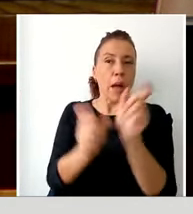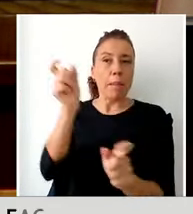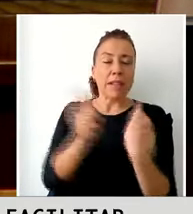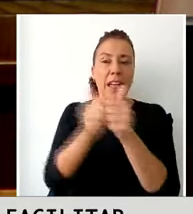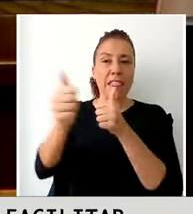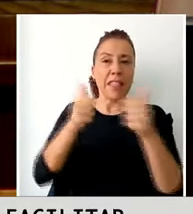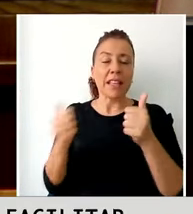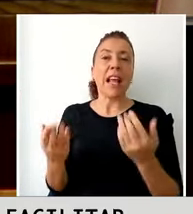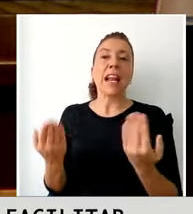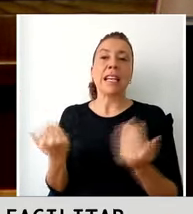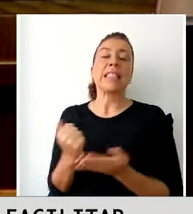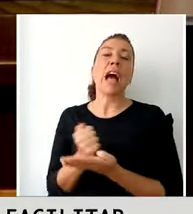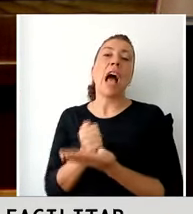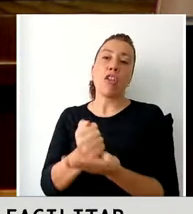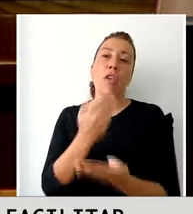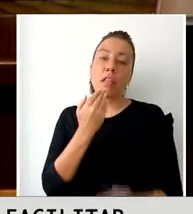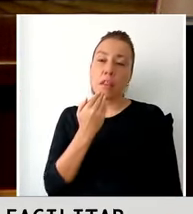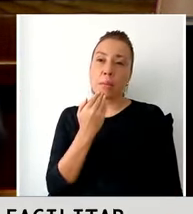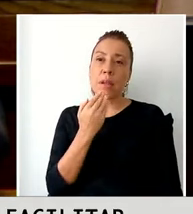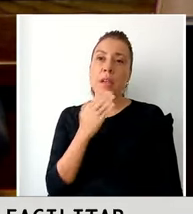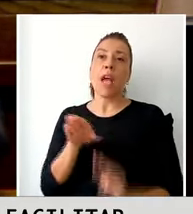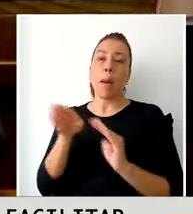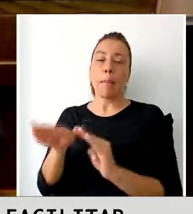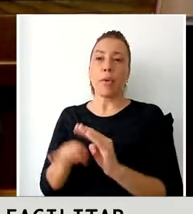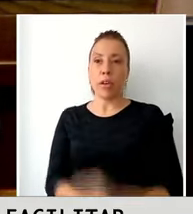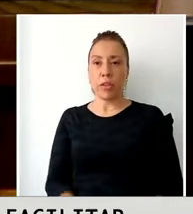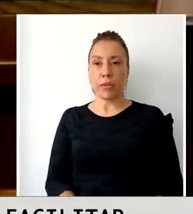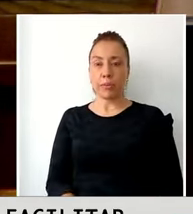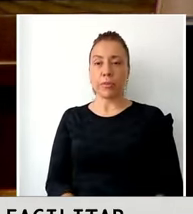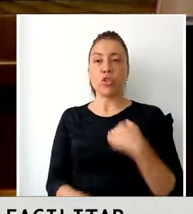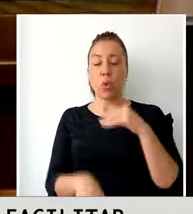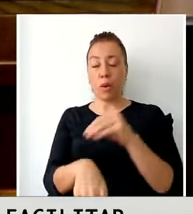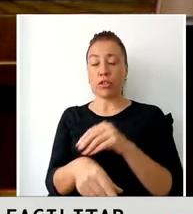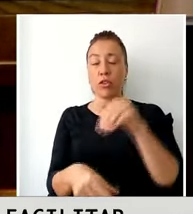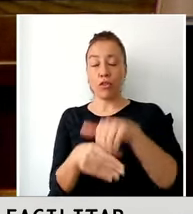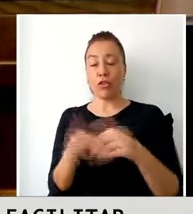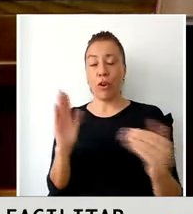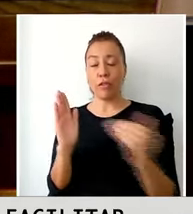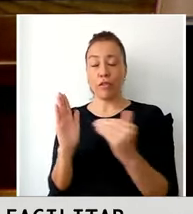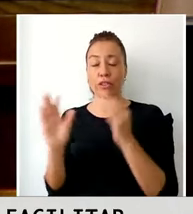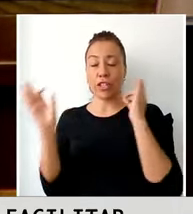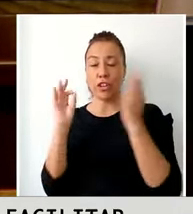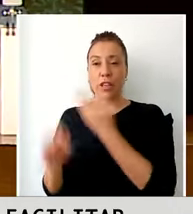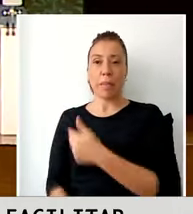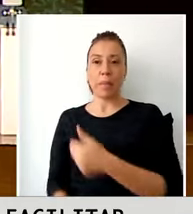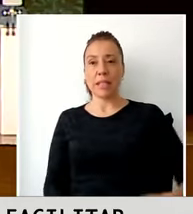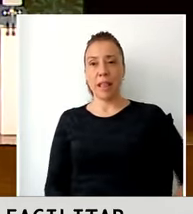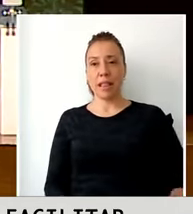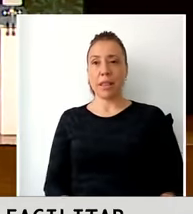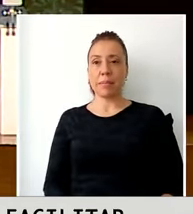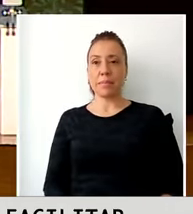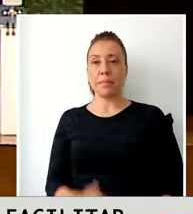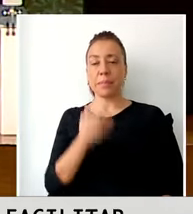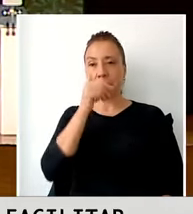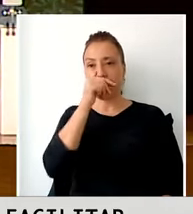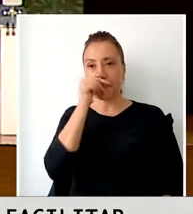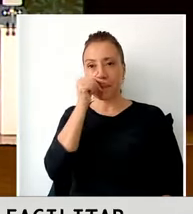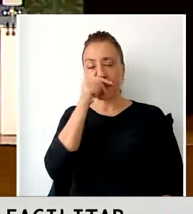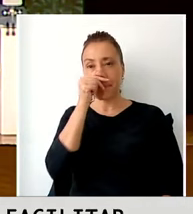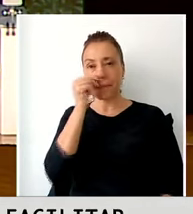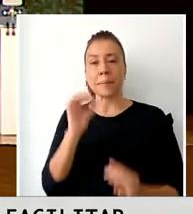ser ayudados y apoyados claramente anunció Mi voto a favor señorita presidenta Muchas gracias